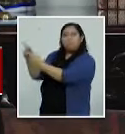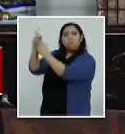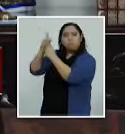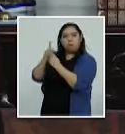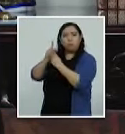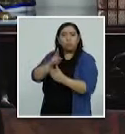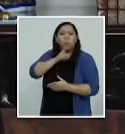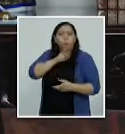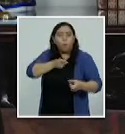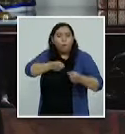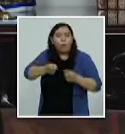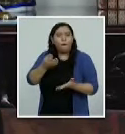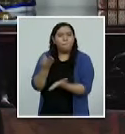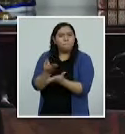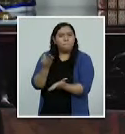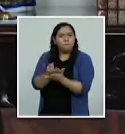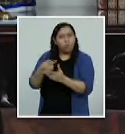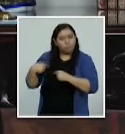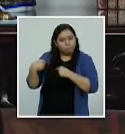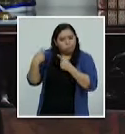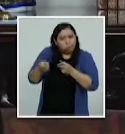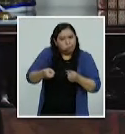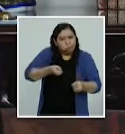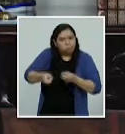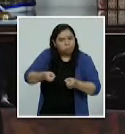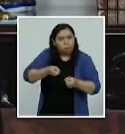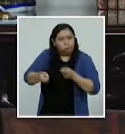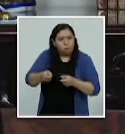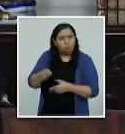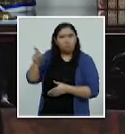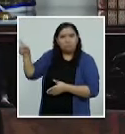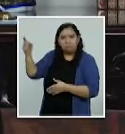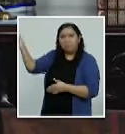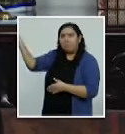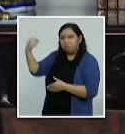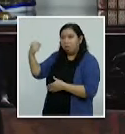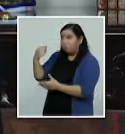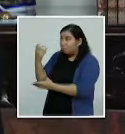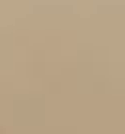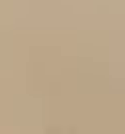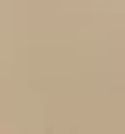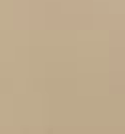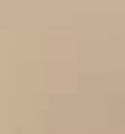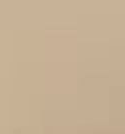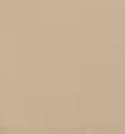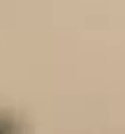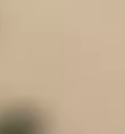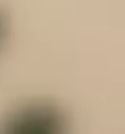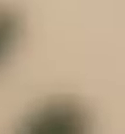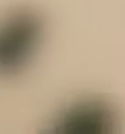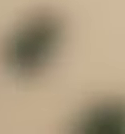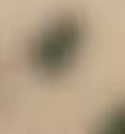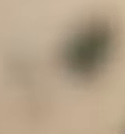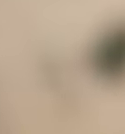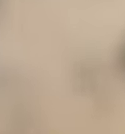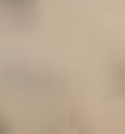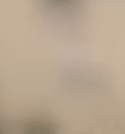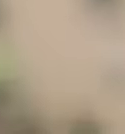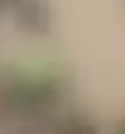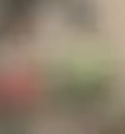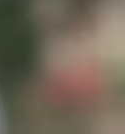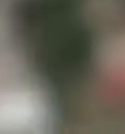que hemos traído estos últimos años en términos de nuestras finanzas. El mandatario además